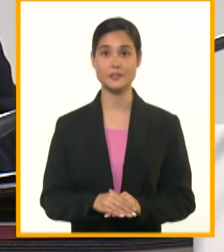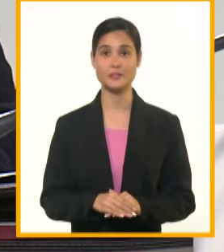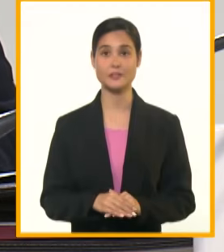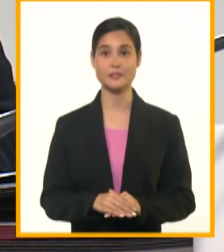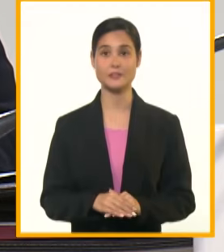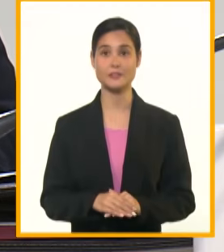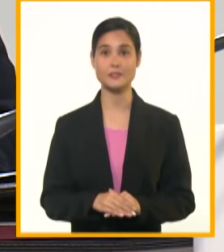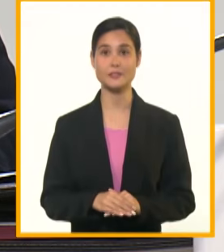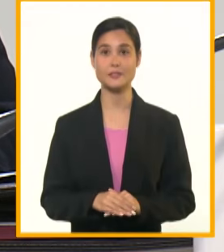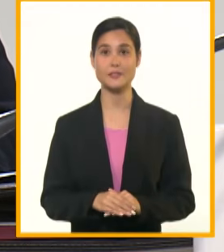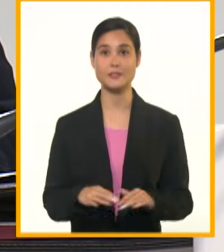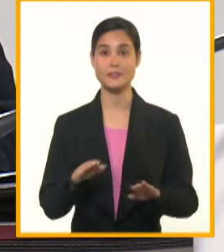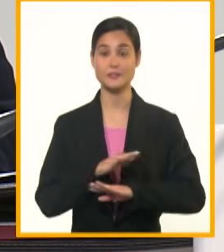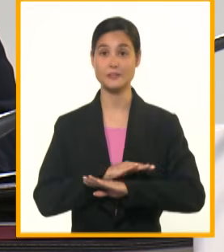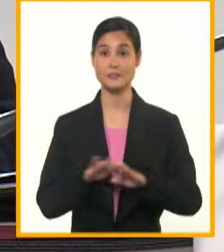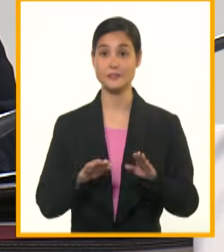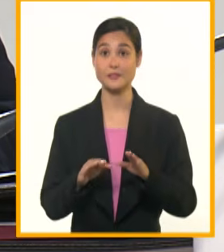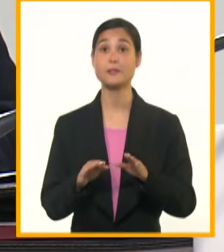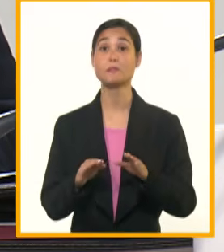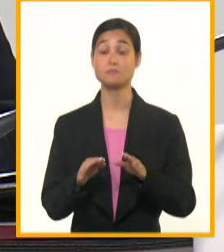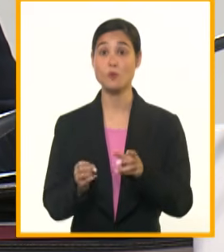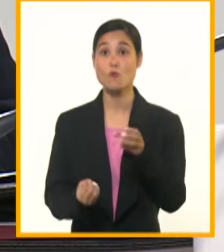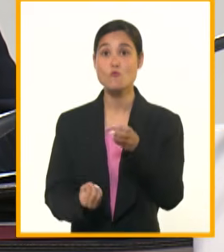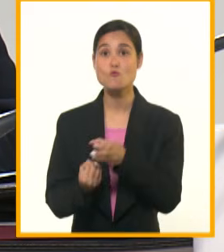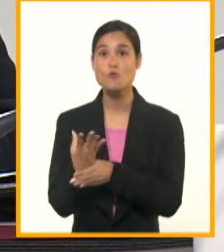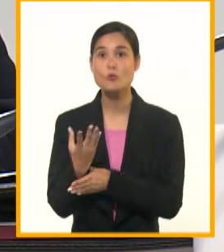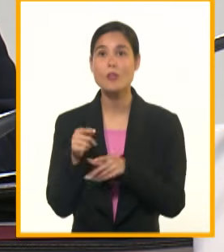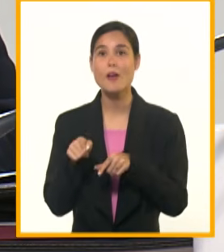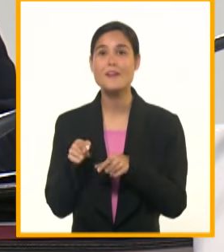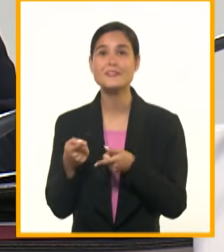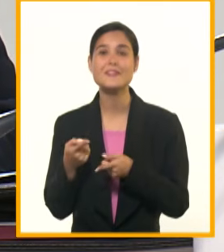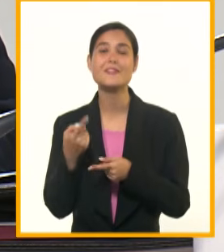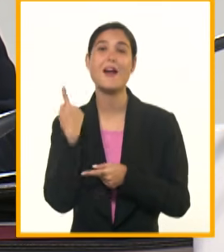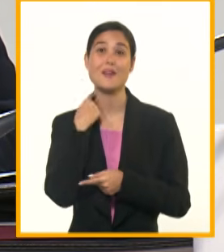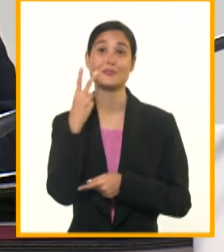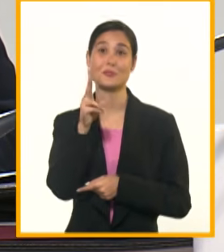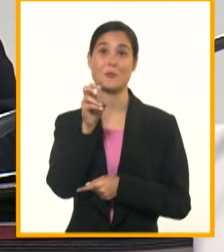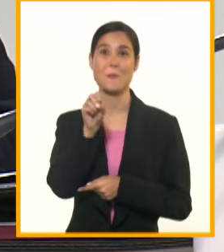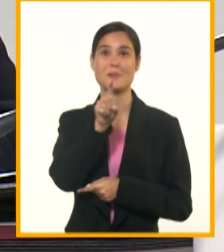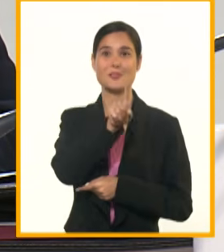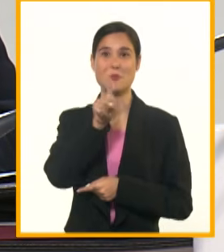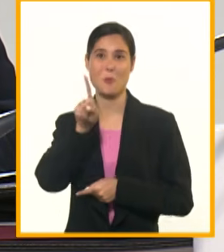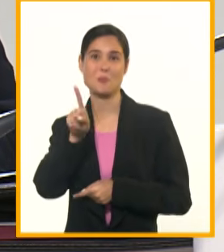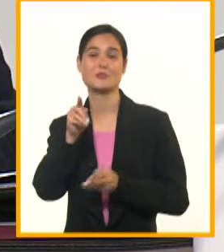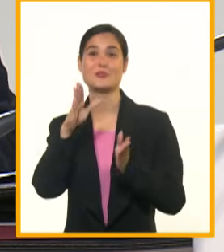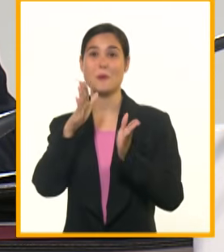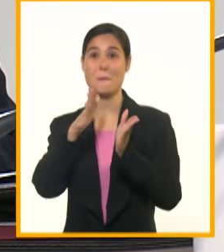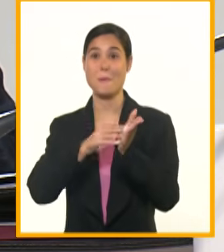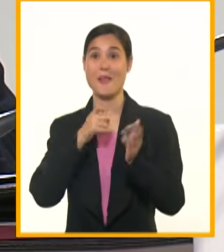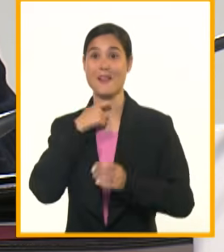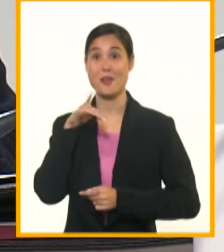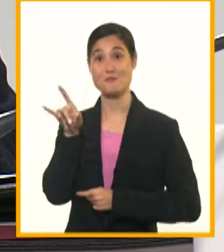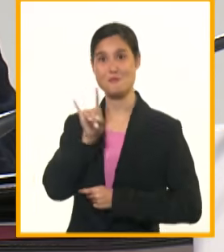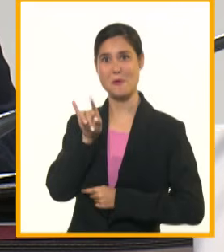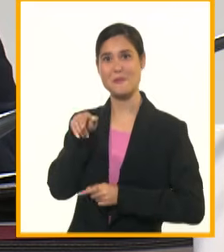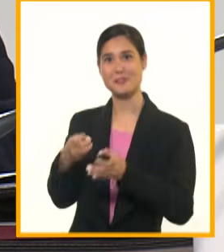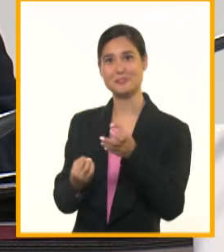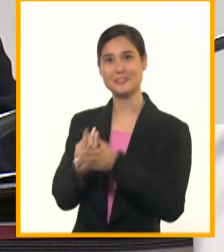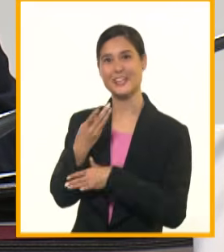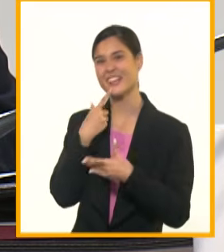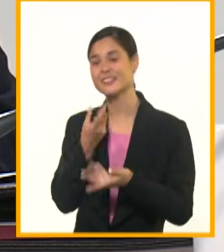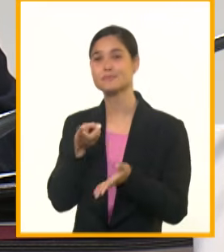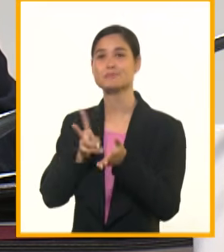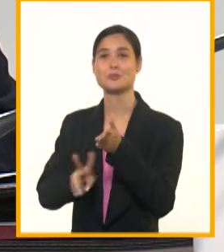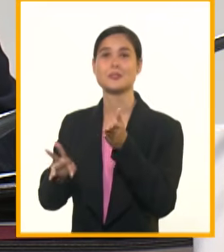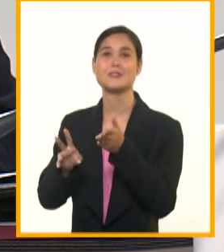nuevos territorios que le nacía al país en aquel año y que unía territorios de la antigua provincia de La